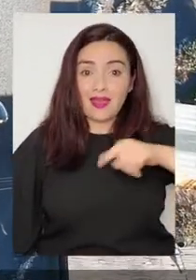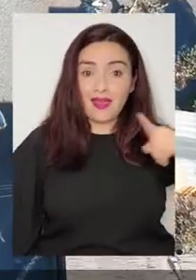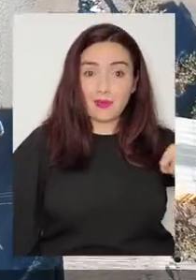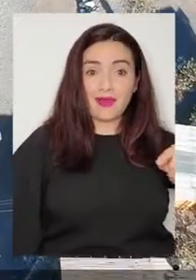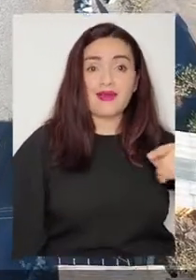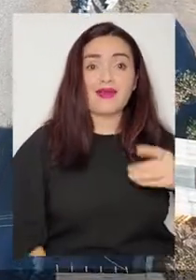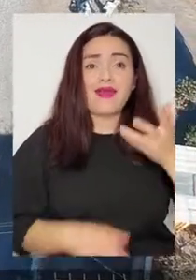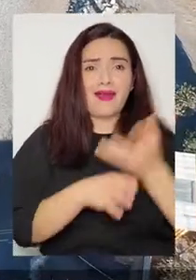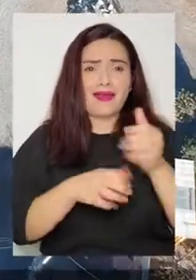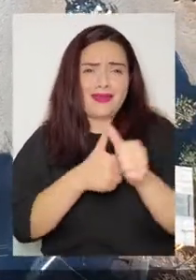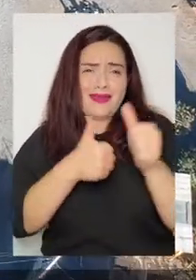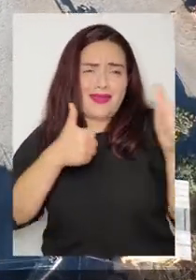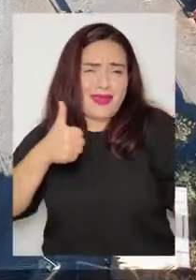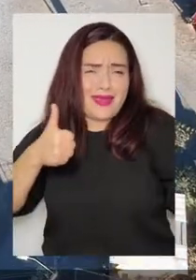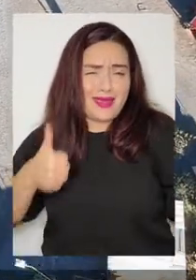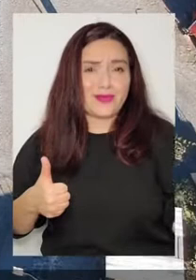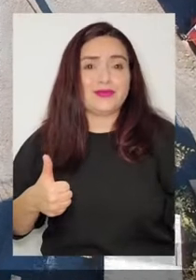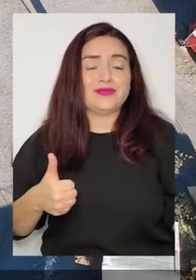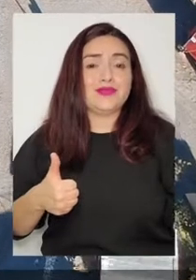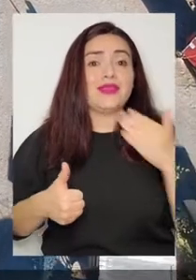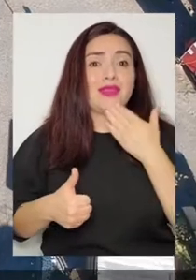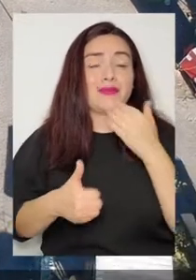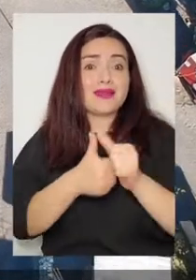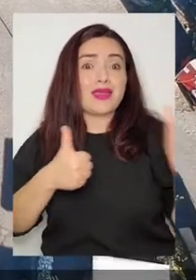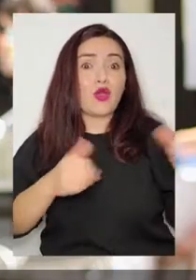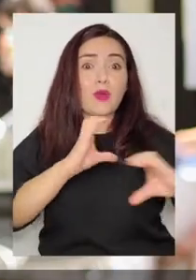zona de Atacama que